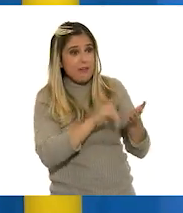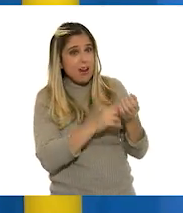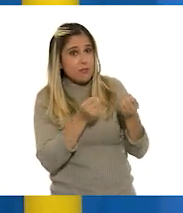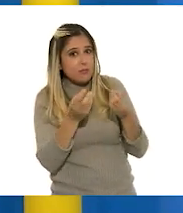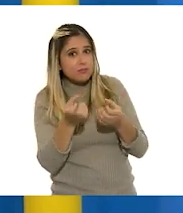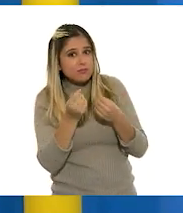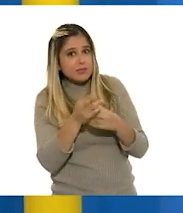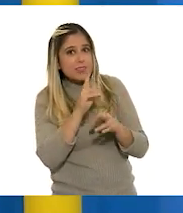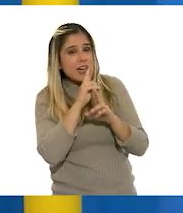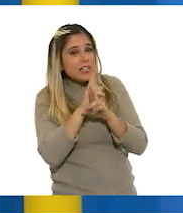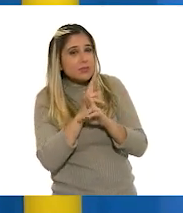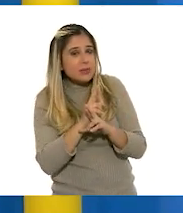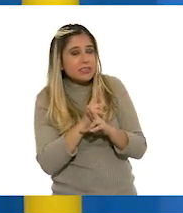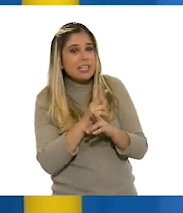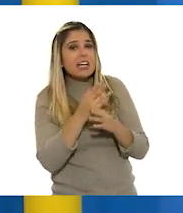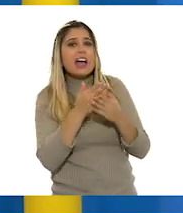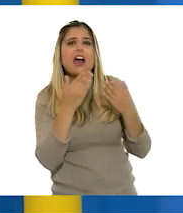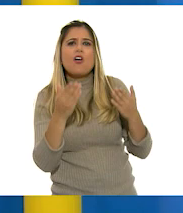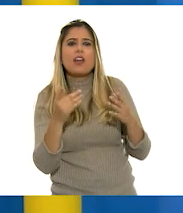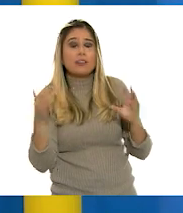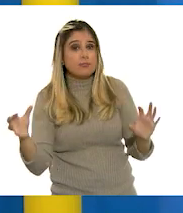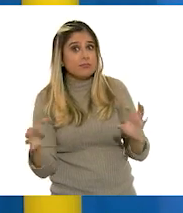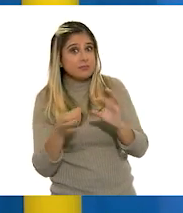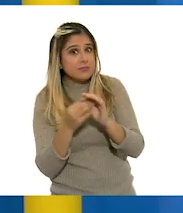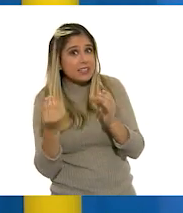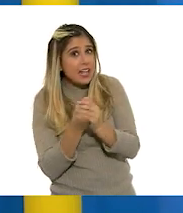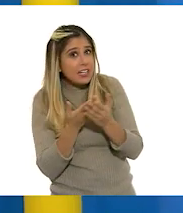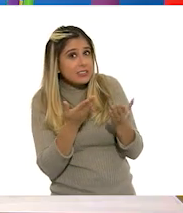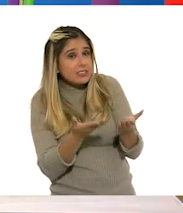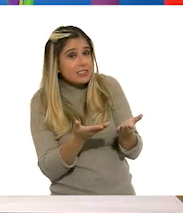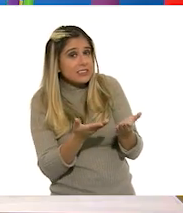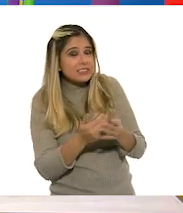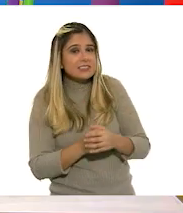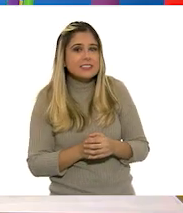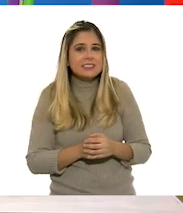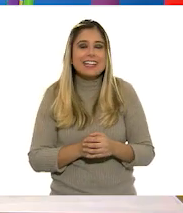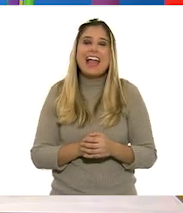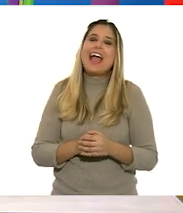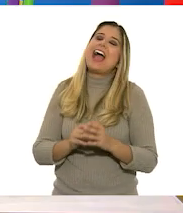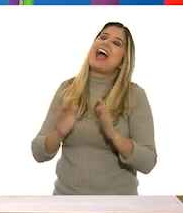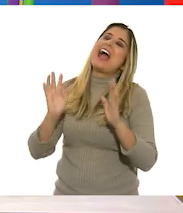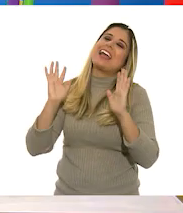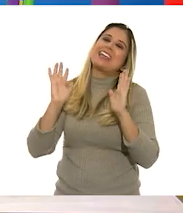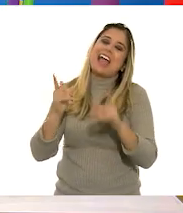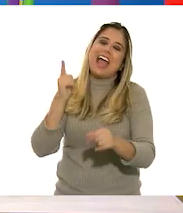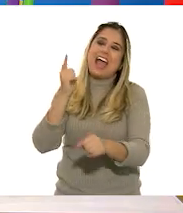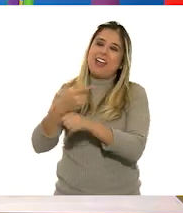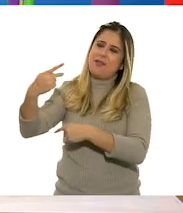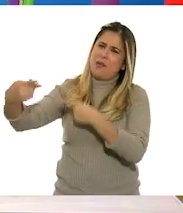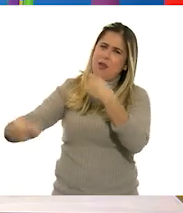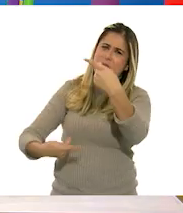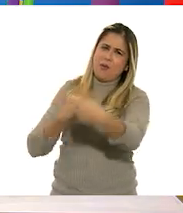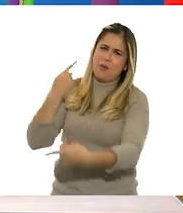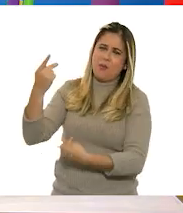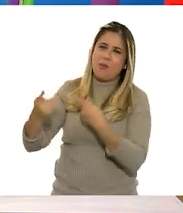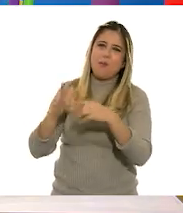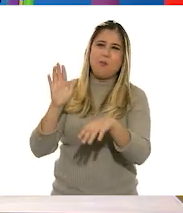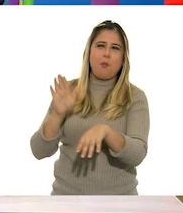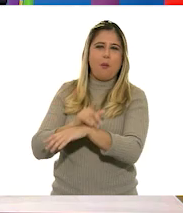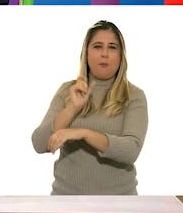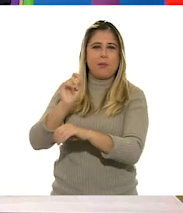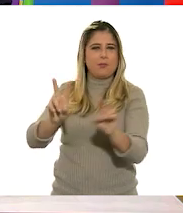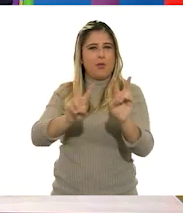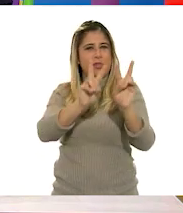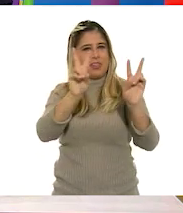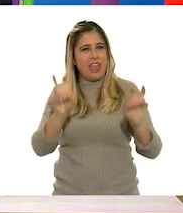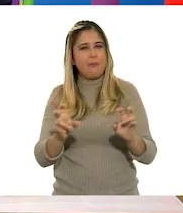aportaciones al contestarlas no tienen nada que ver con la sesión de hoy? Ah, ya entendí, profesor, tiene razón. O